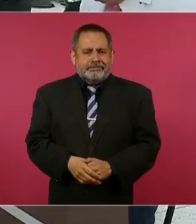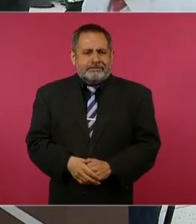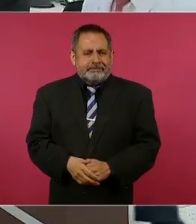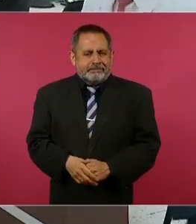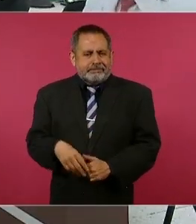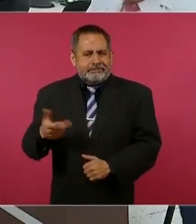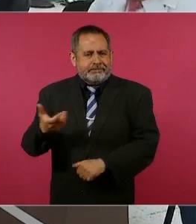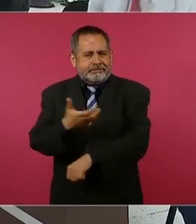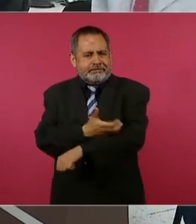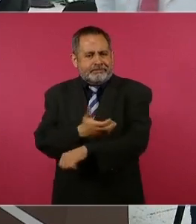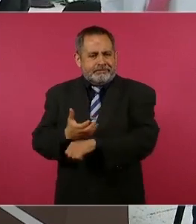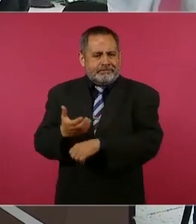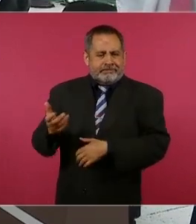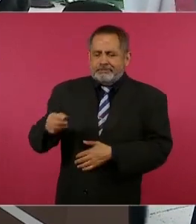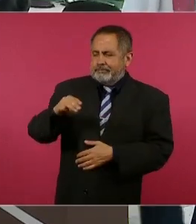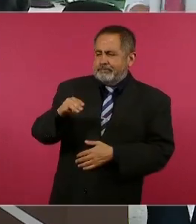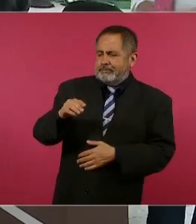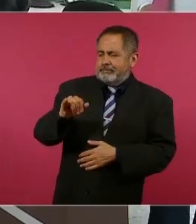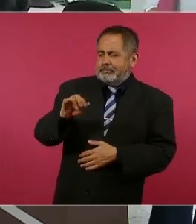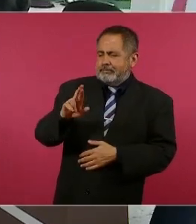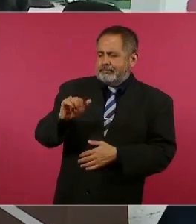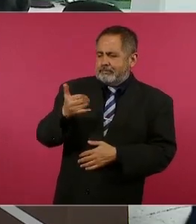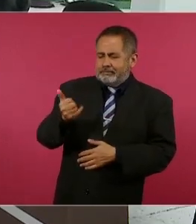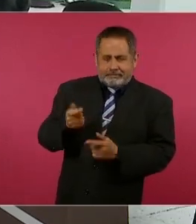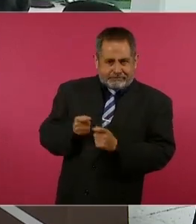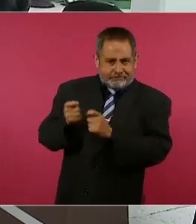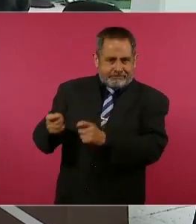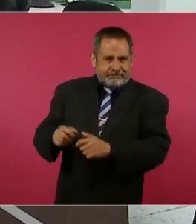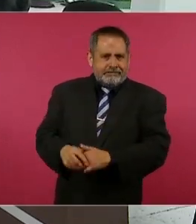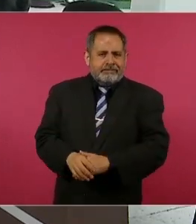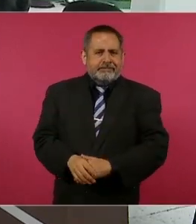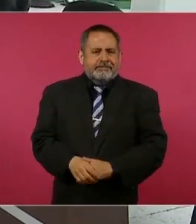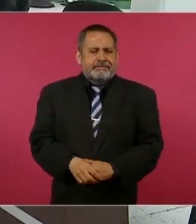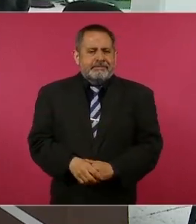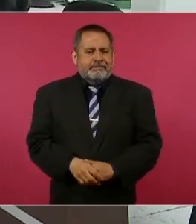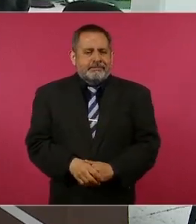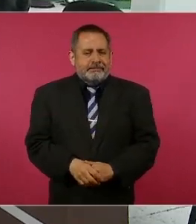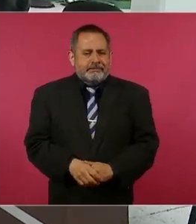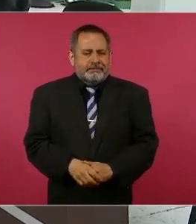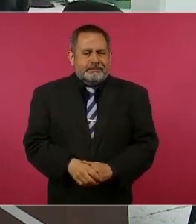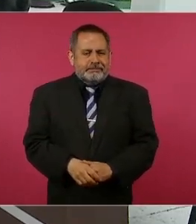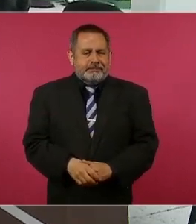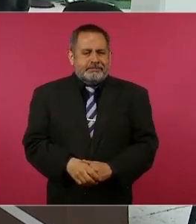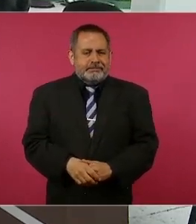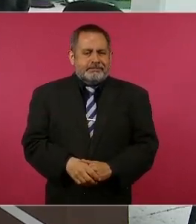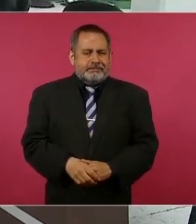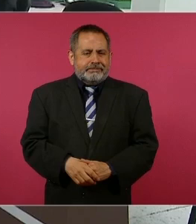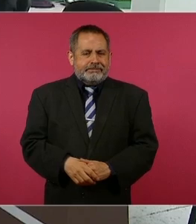compañera Mireya.